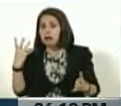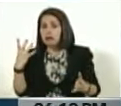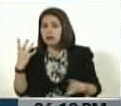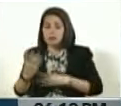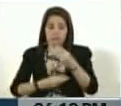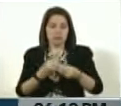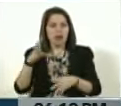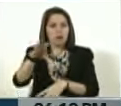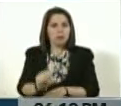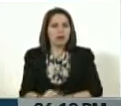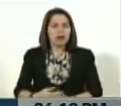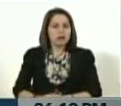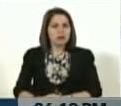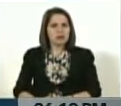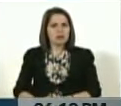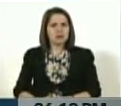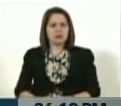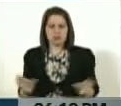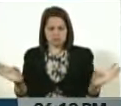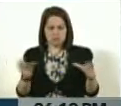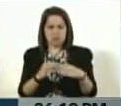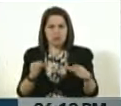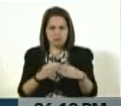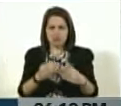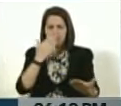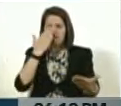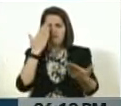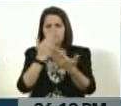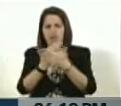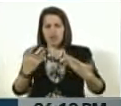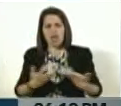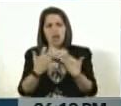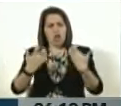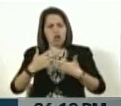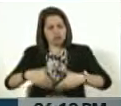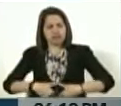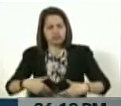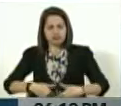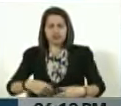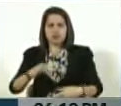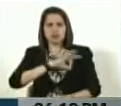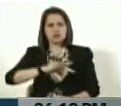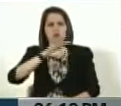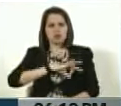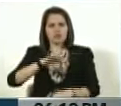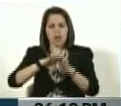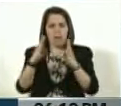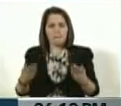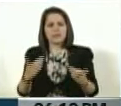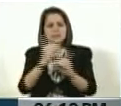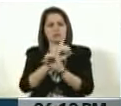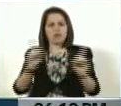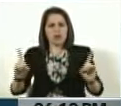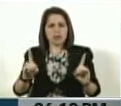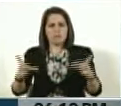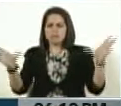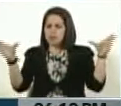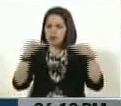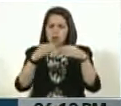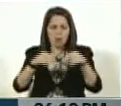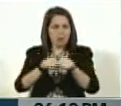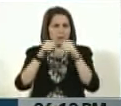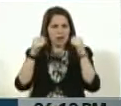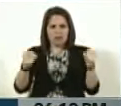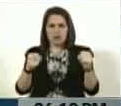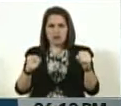misma. Vamos a reunirnos a través del Frente de Lucha Social de la Mesa de la Unidad Democrática con todo el gremio de panaderos, con todos los